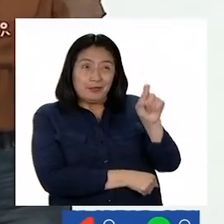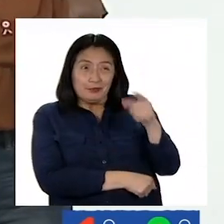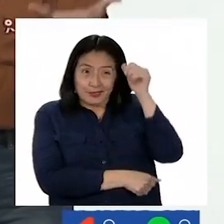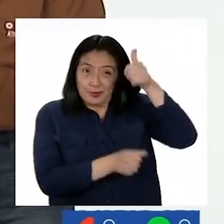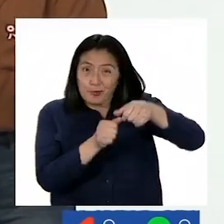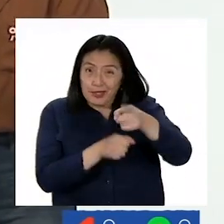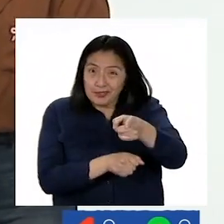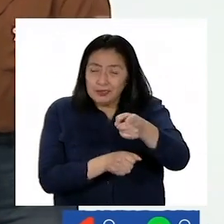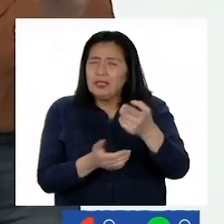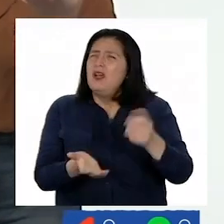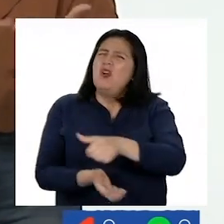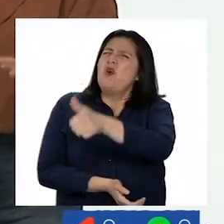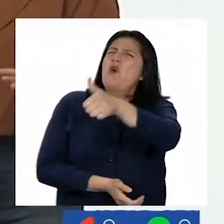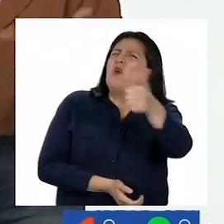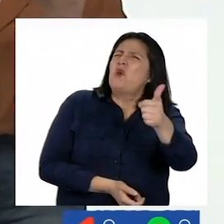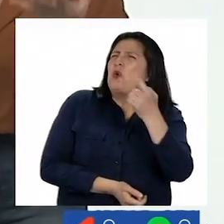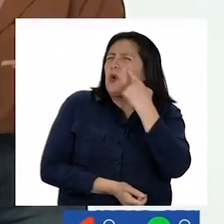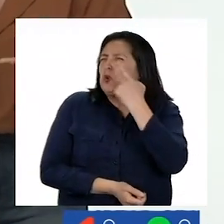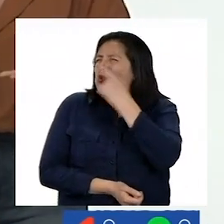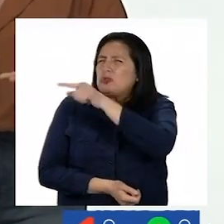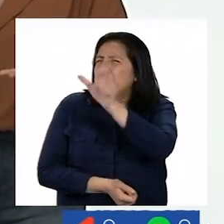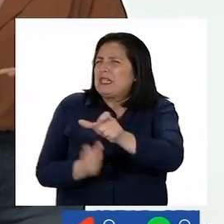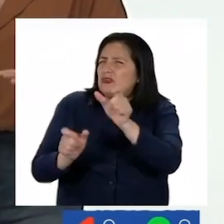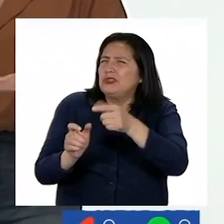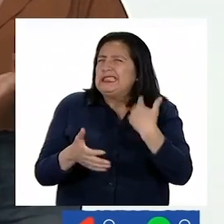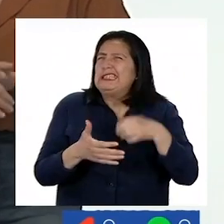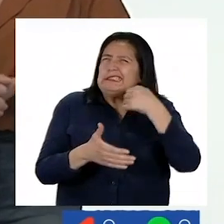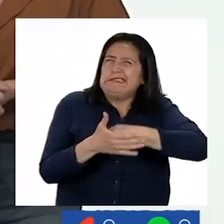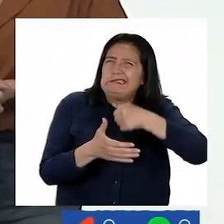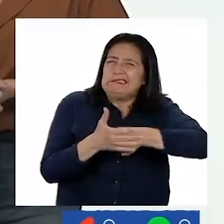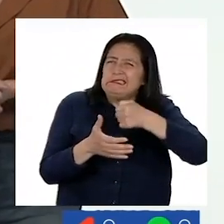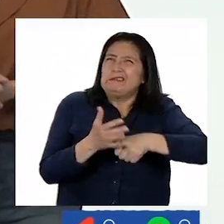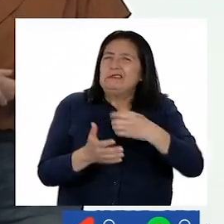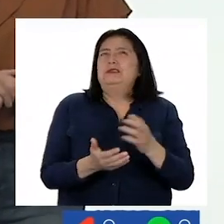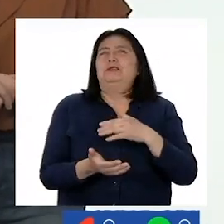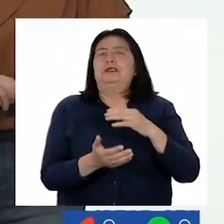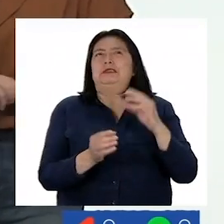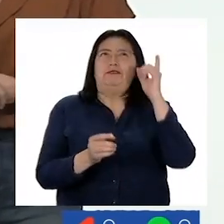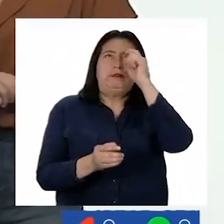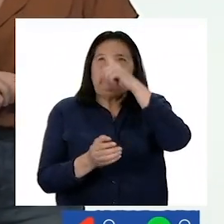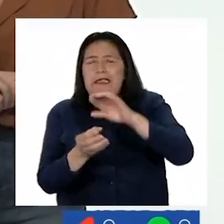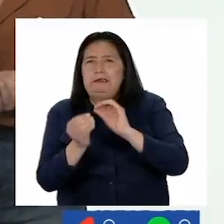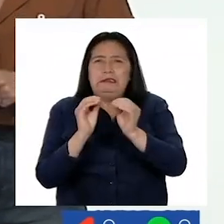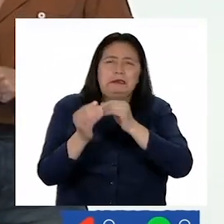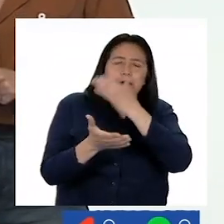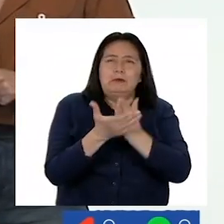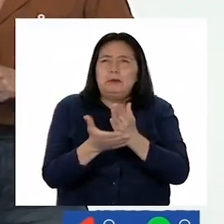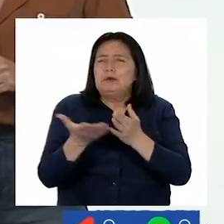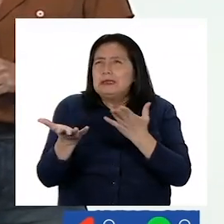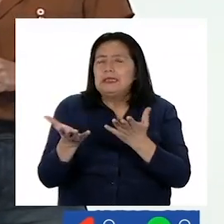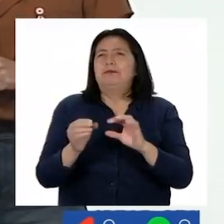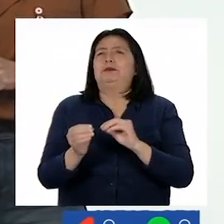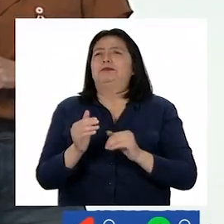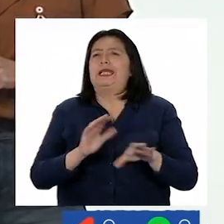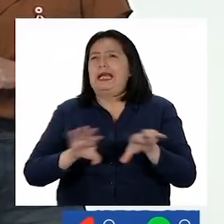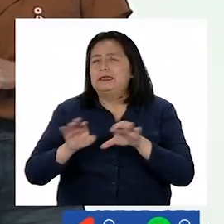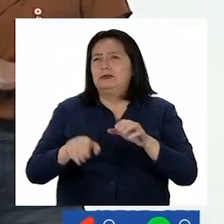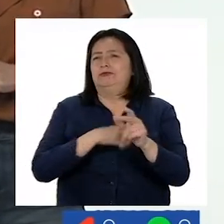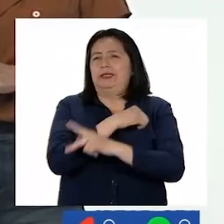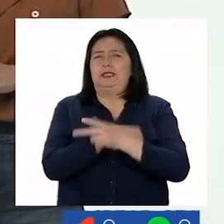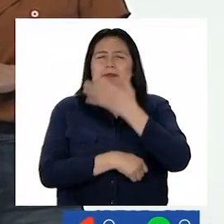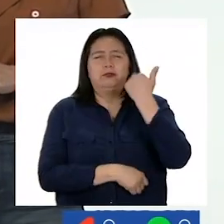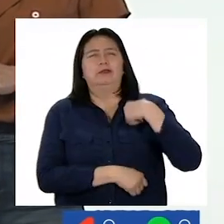minutos? ¿A qué otras personas conocen que hayan luchado contra las adversidades para construir un país mejor? A